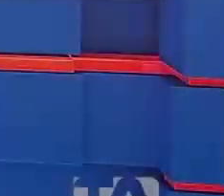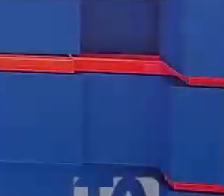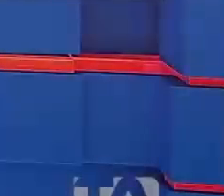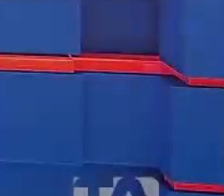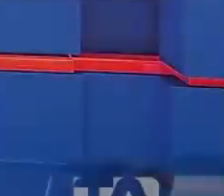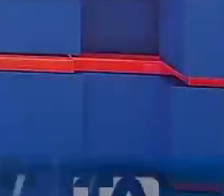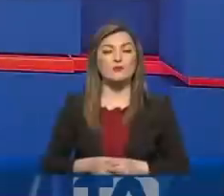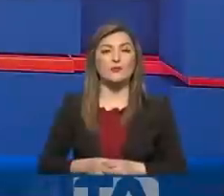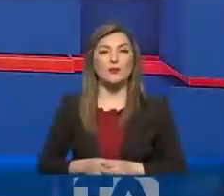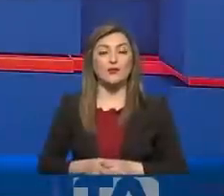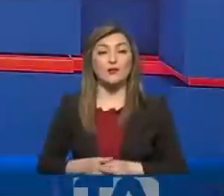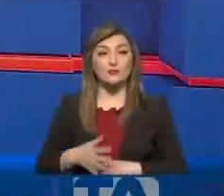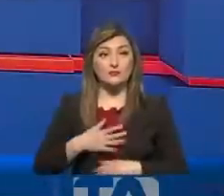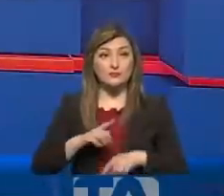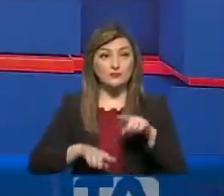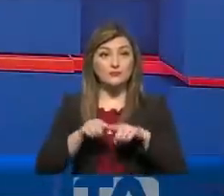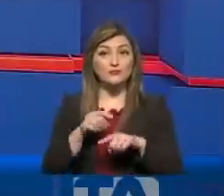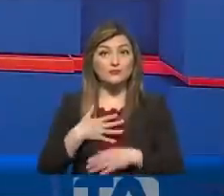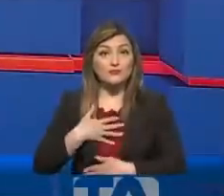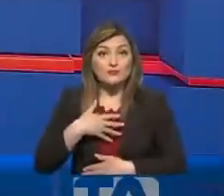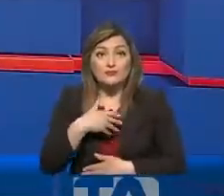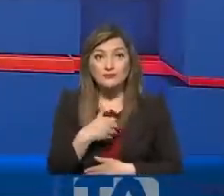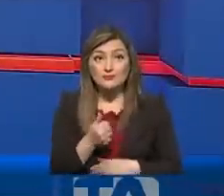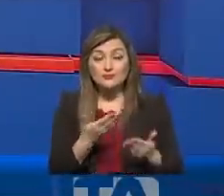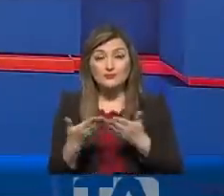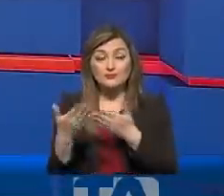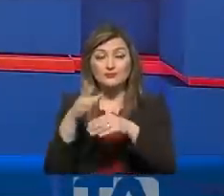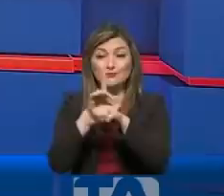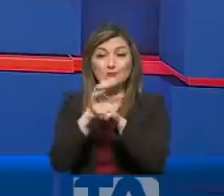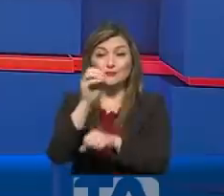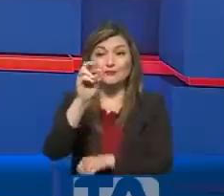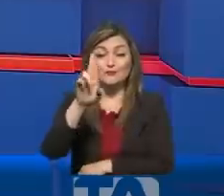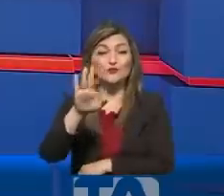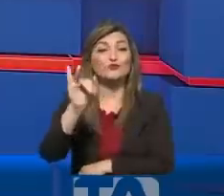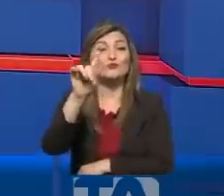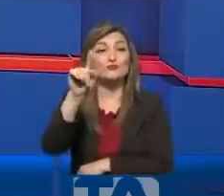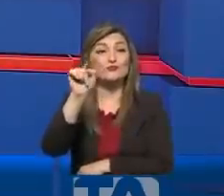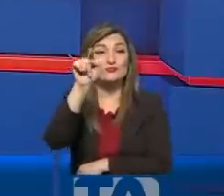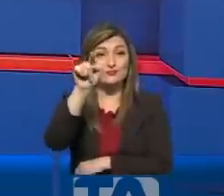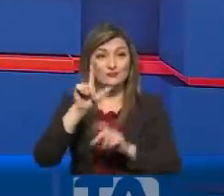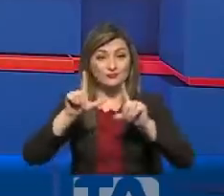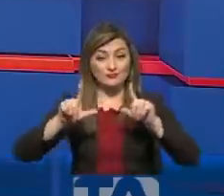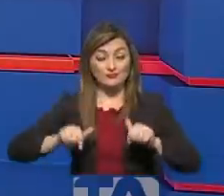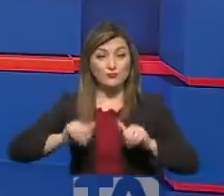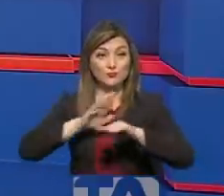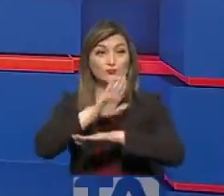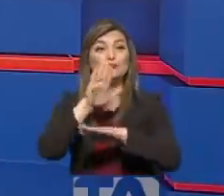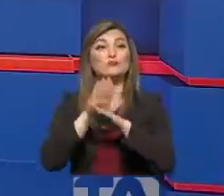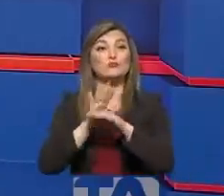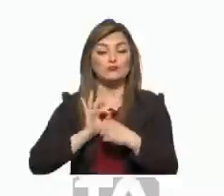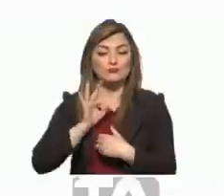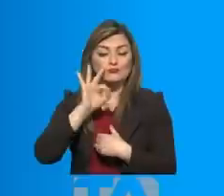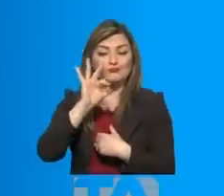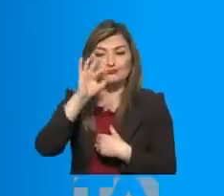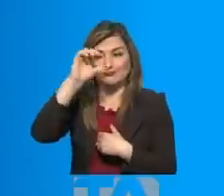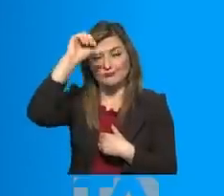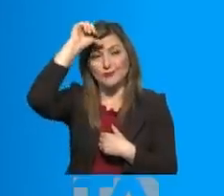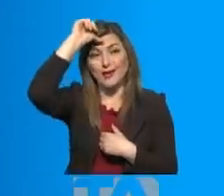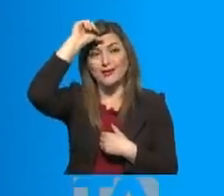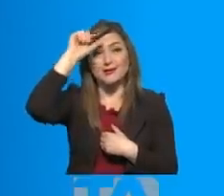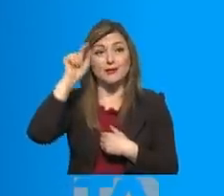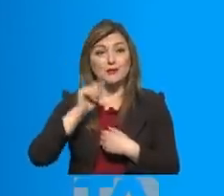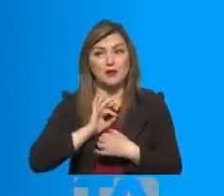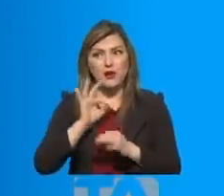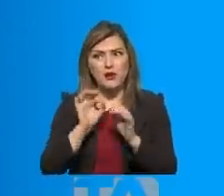Salud. Hola amigos, soy el doctor Esteban Ortiz, bienvenidos nuevamente a su segmento Por Tu Salud. Hoy vamos a hablar sobre la variante que apareció en la India. Como ustedes saben, pues los